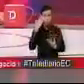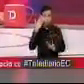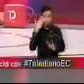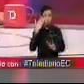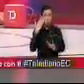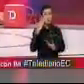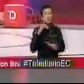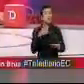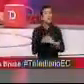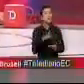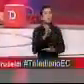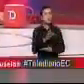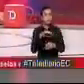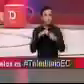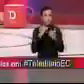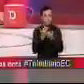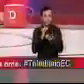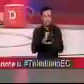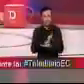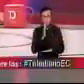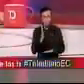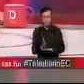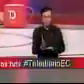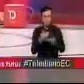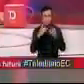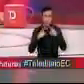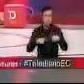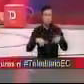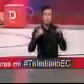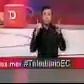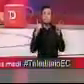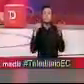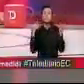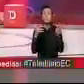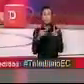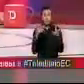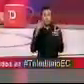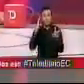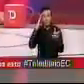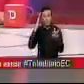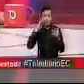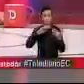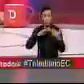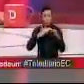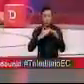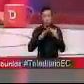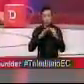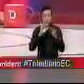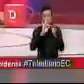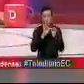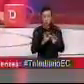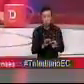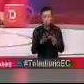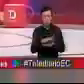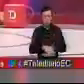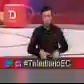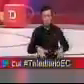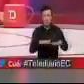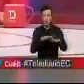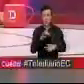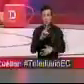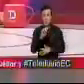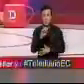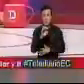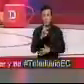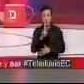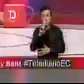que se abrió en su contra en la Asamblea Nacional. Lo dijo durante la entrega de una unidad de policía comunitaria reconstruida en el sector Dahmer, en el